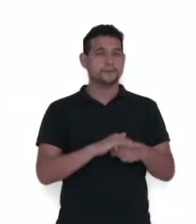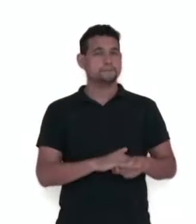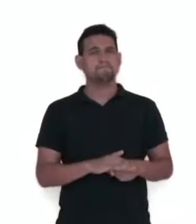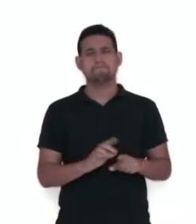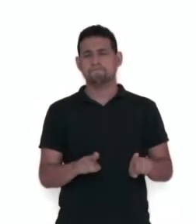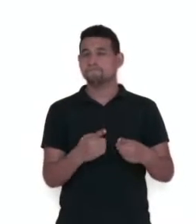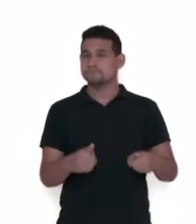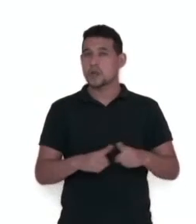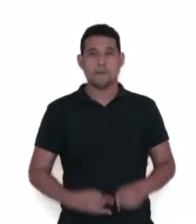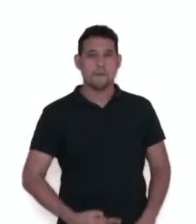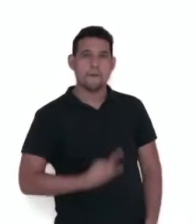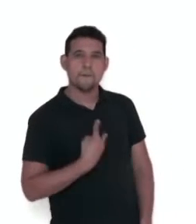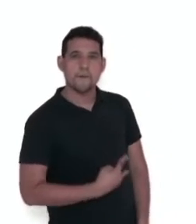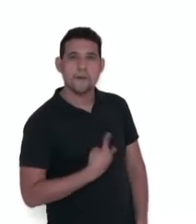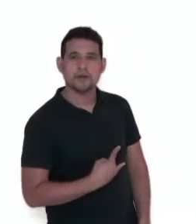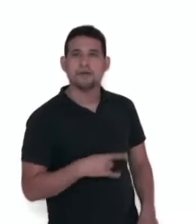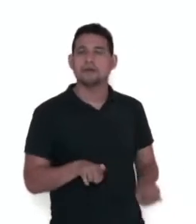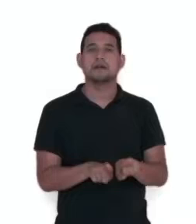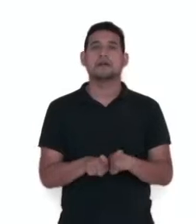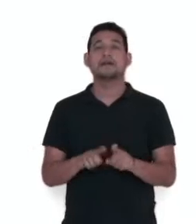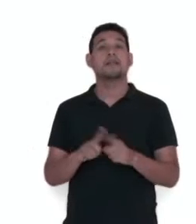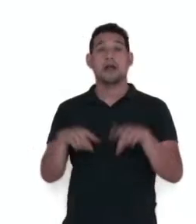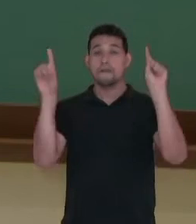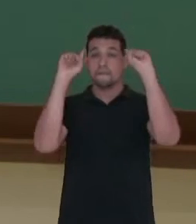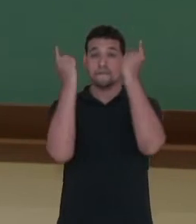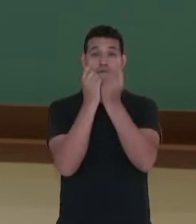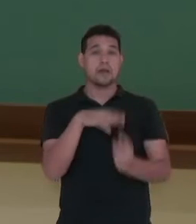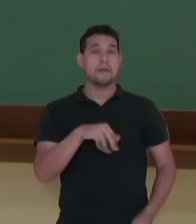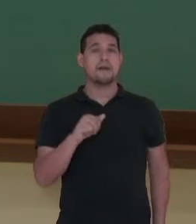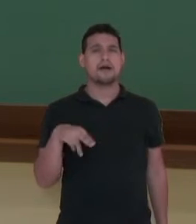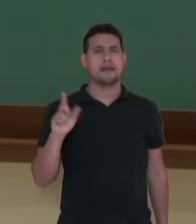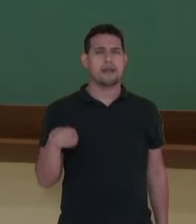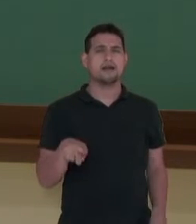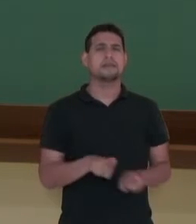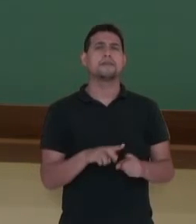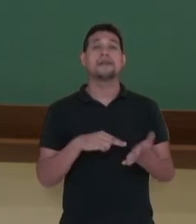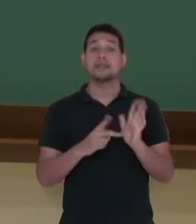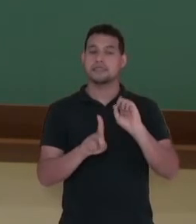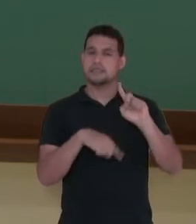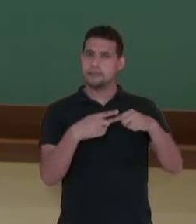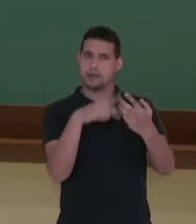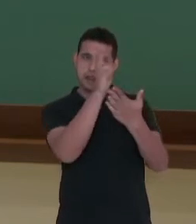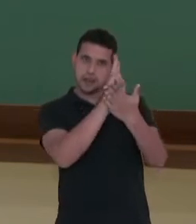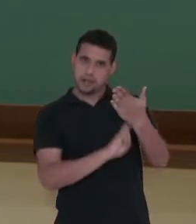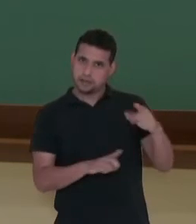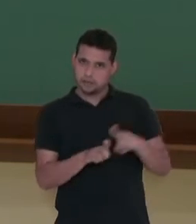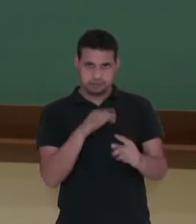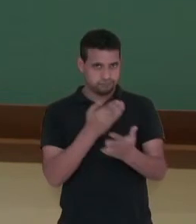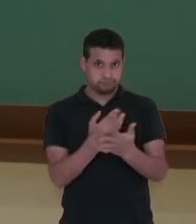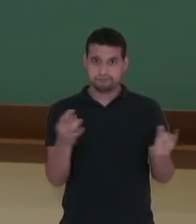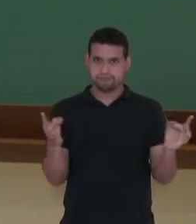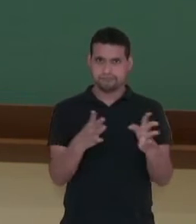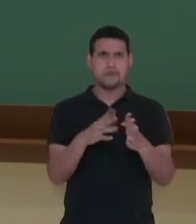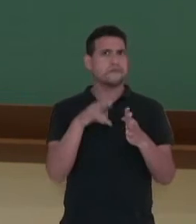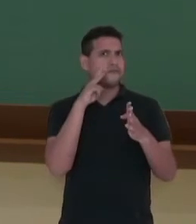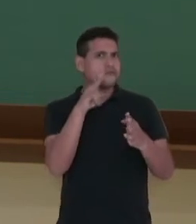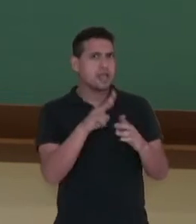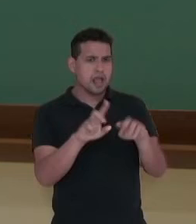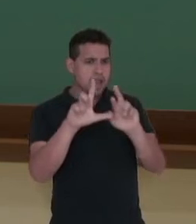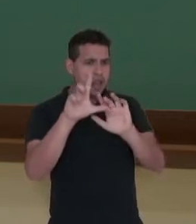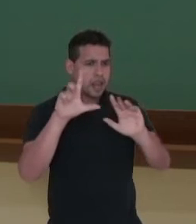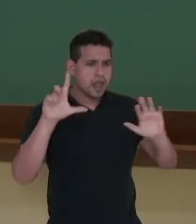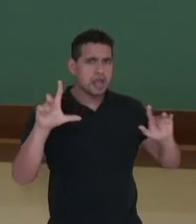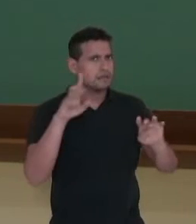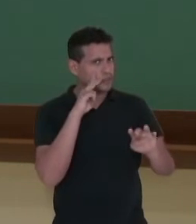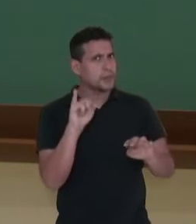pop rock mexicana Maná. Então eu recomendo que após a leitura, após a aula, você escute essa música, vale